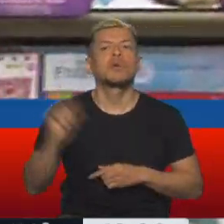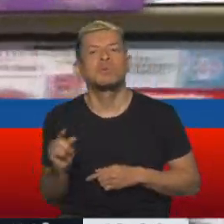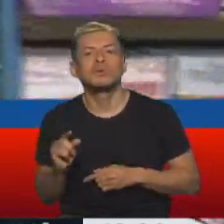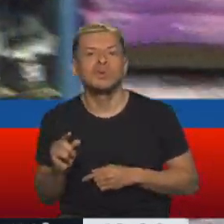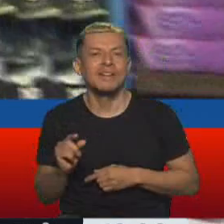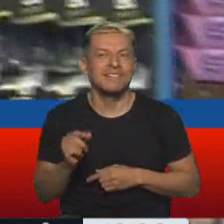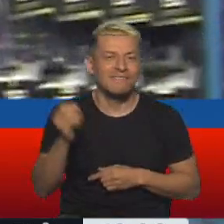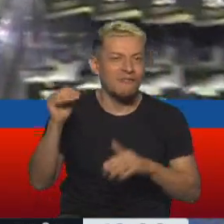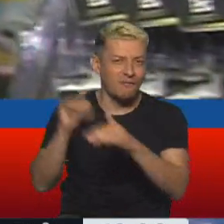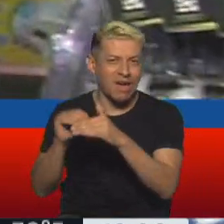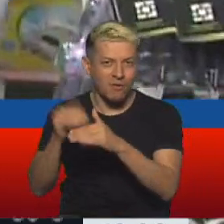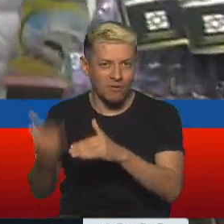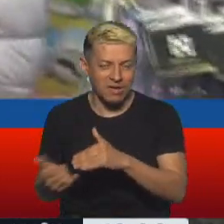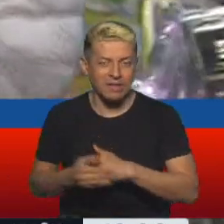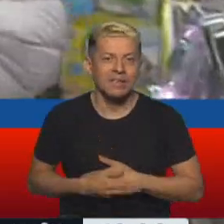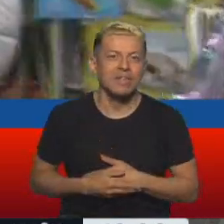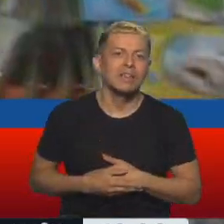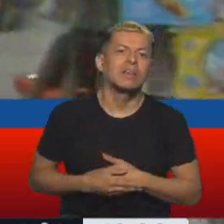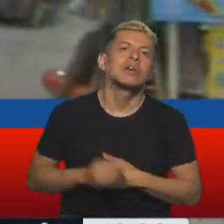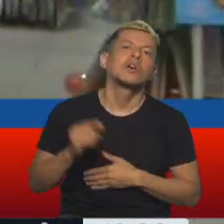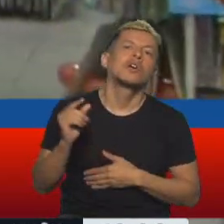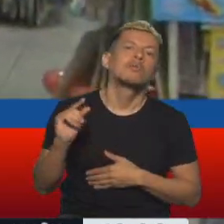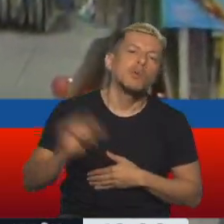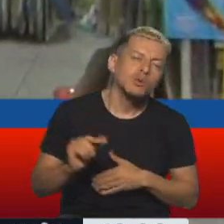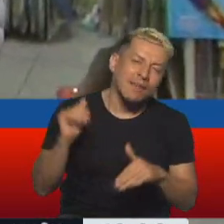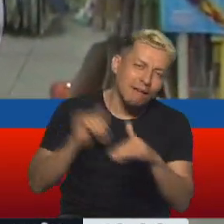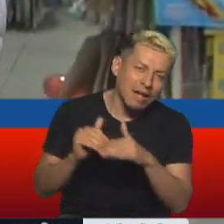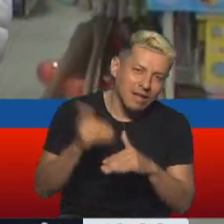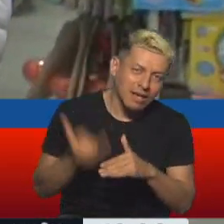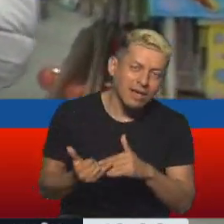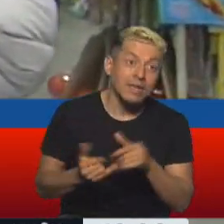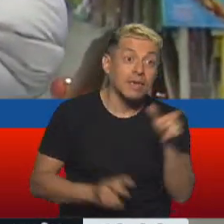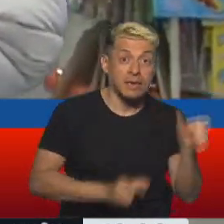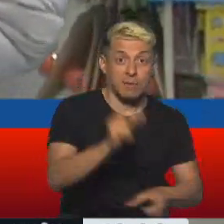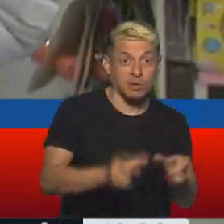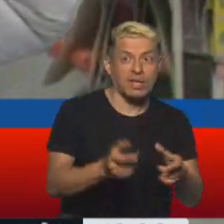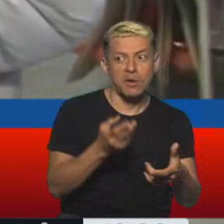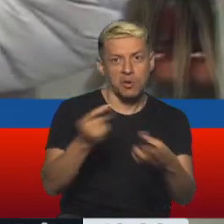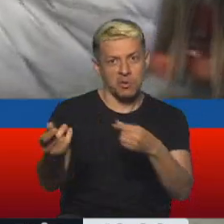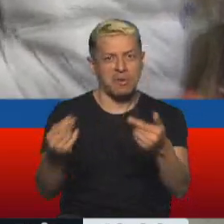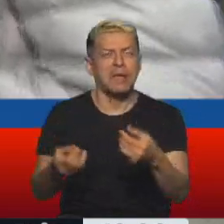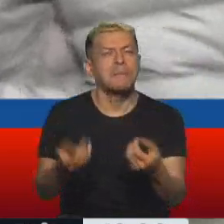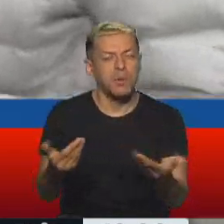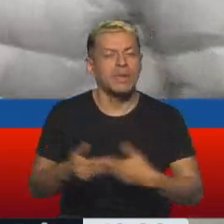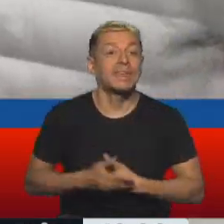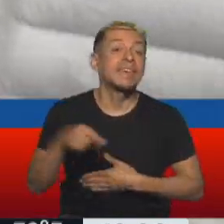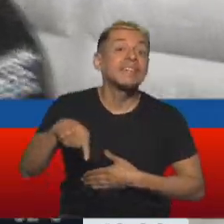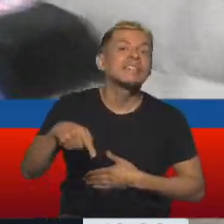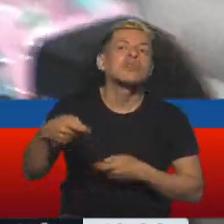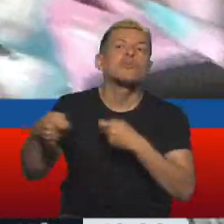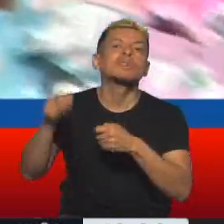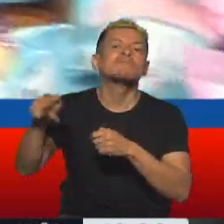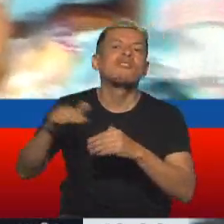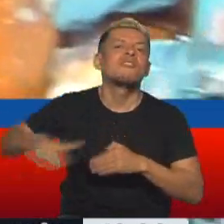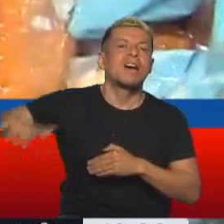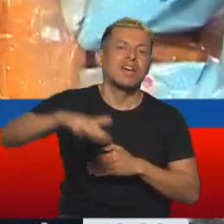bancarias. Tenemos promociones bancarias que eso facilitan a la gente la compra. Piensen que este es un comercio de barrio. Tenemos que